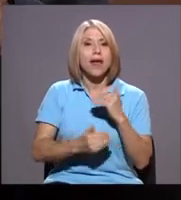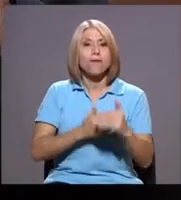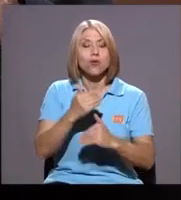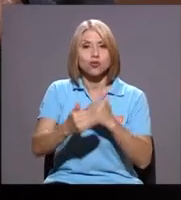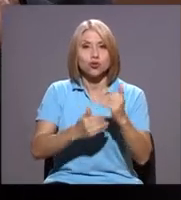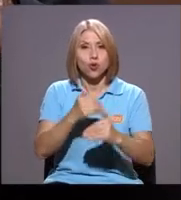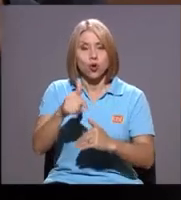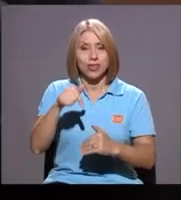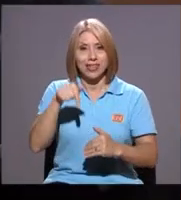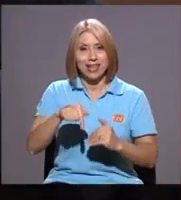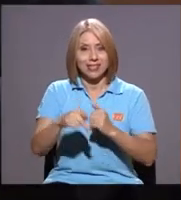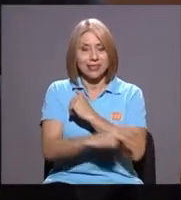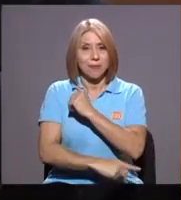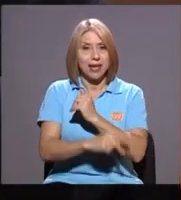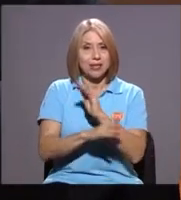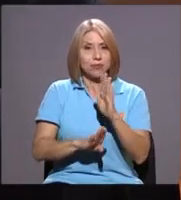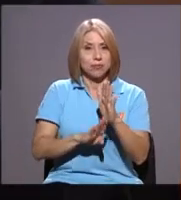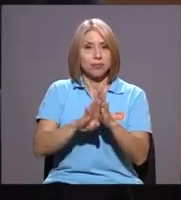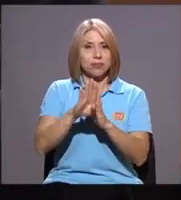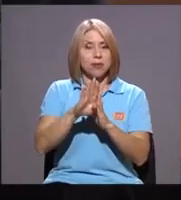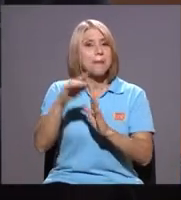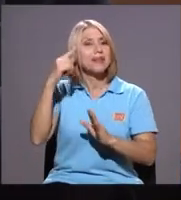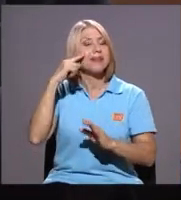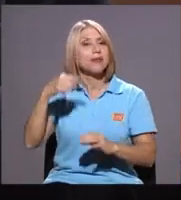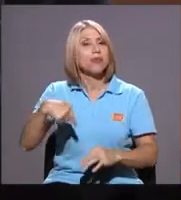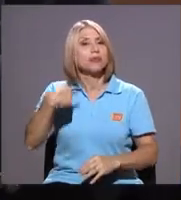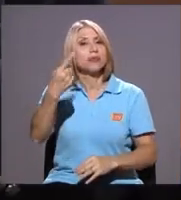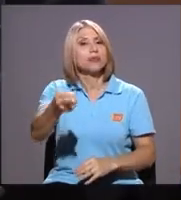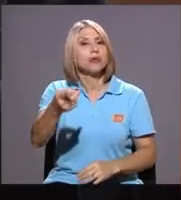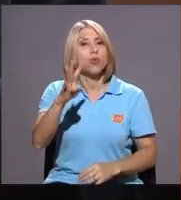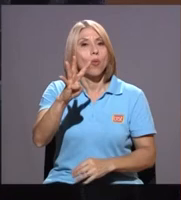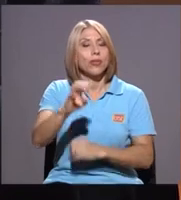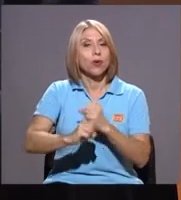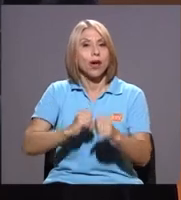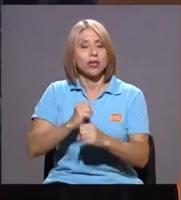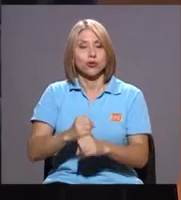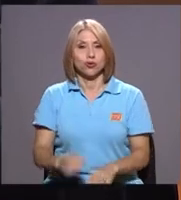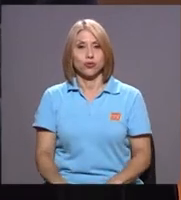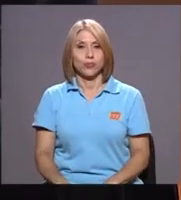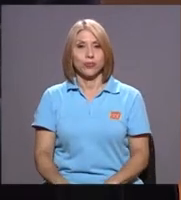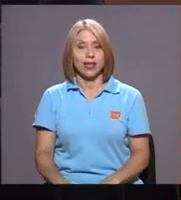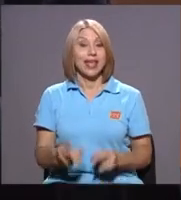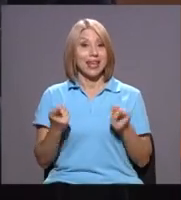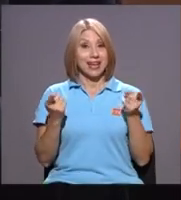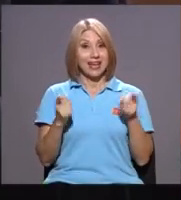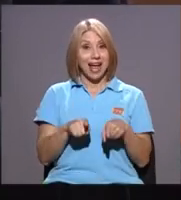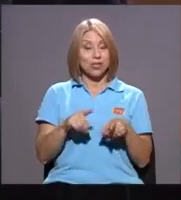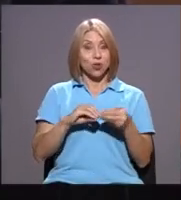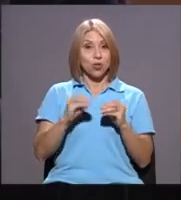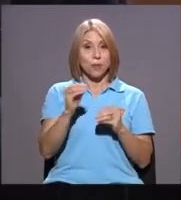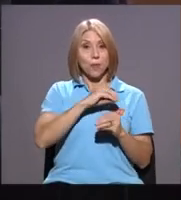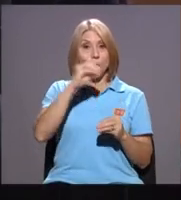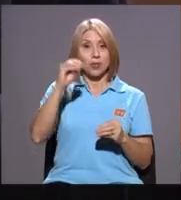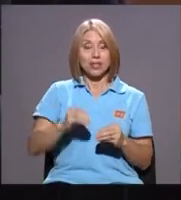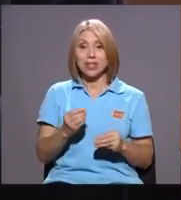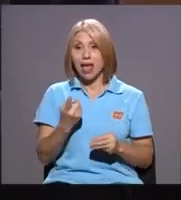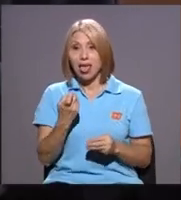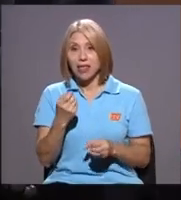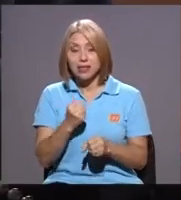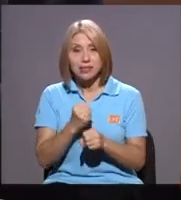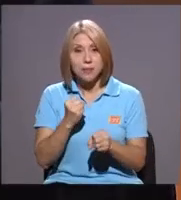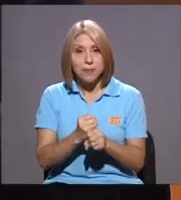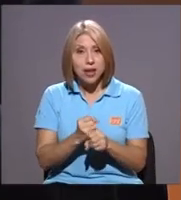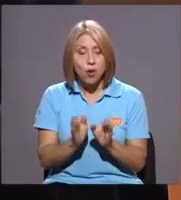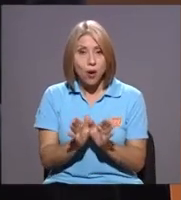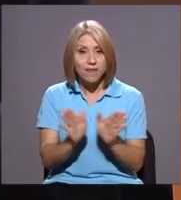país en un horizonte de 4 años. En el caso de la tasa de desempleo abierto, de